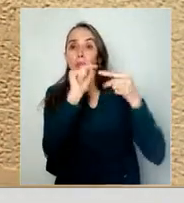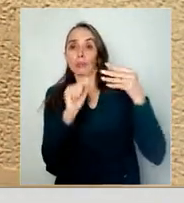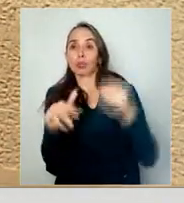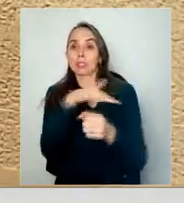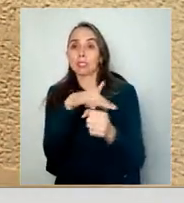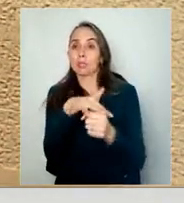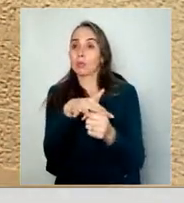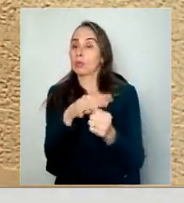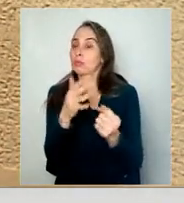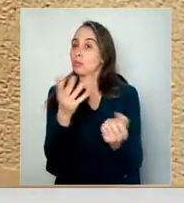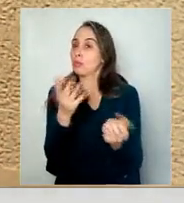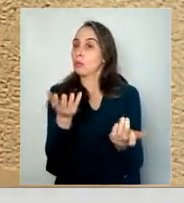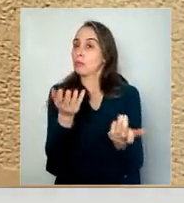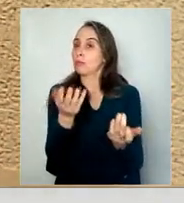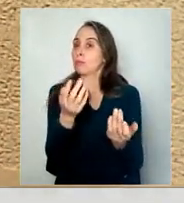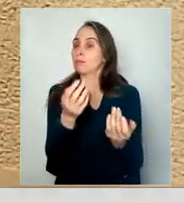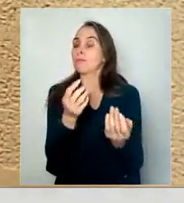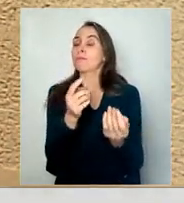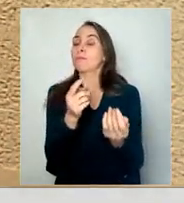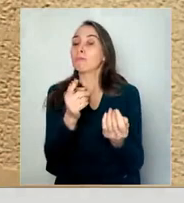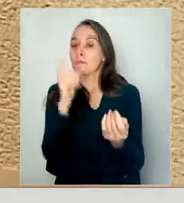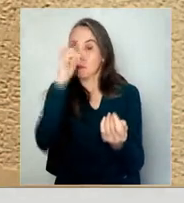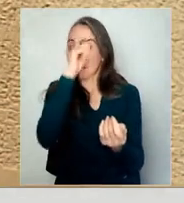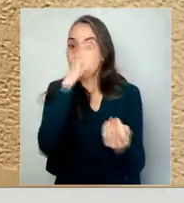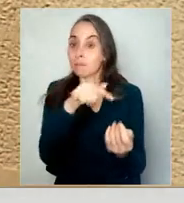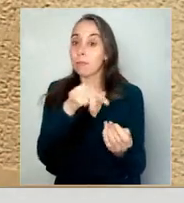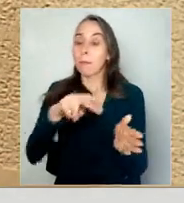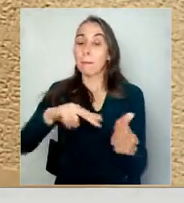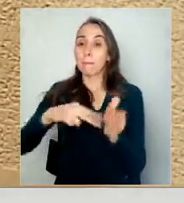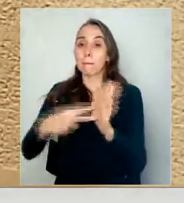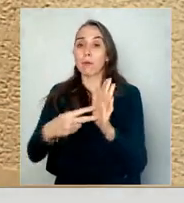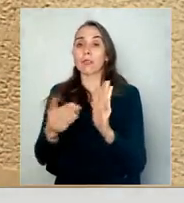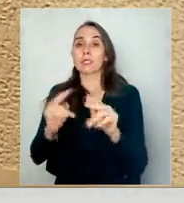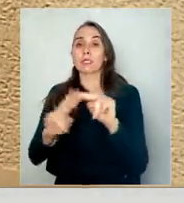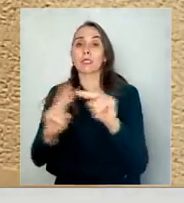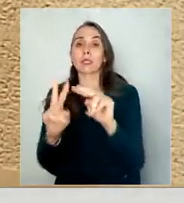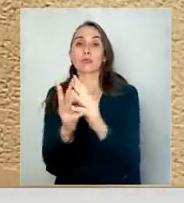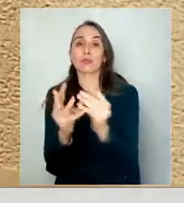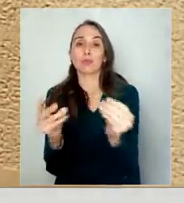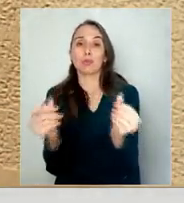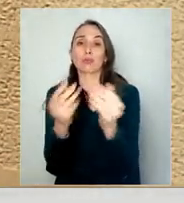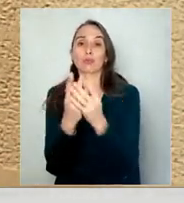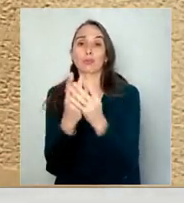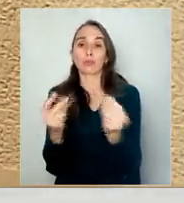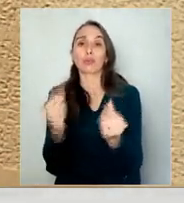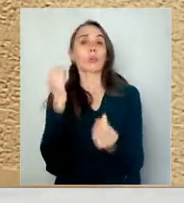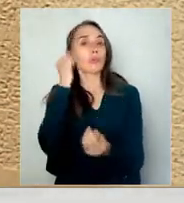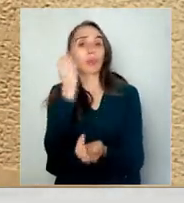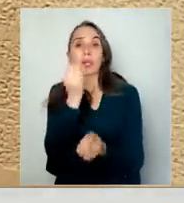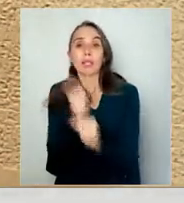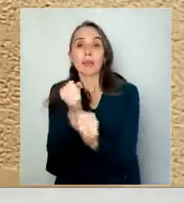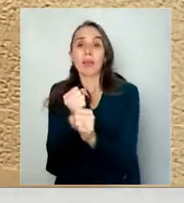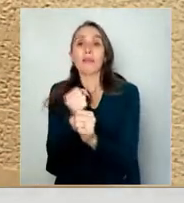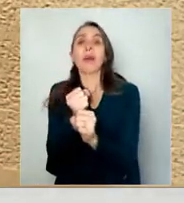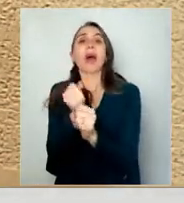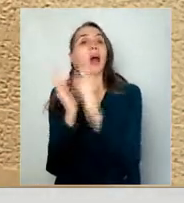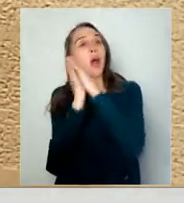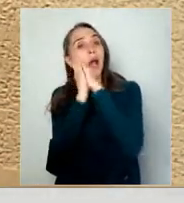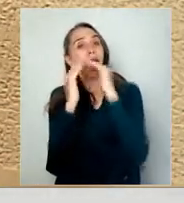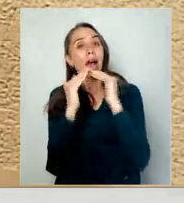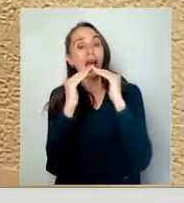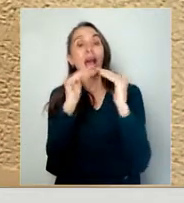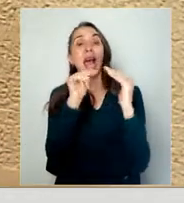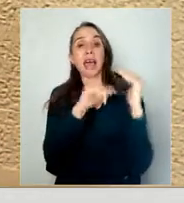y necesitamos que estos problemas se vayan subsanando y que finalmente la manipuladora también sean protegidas